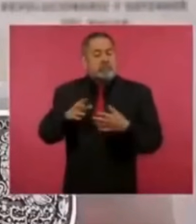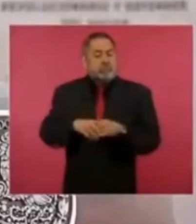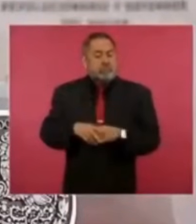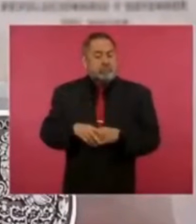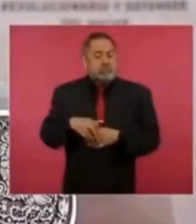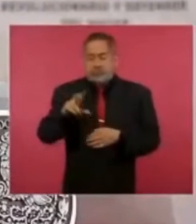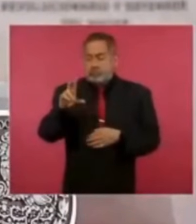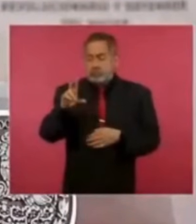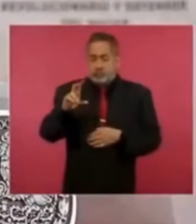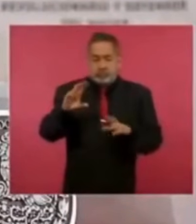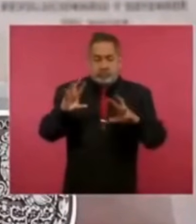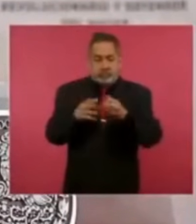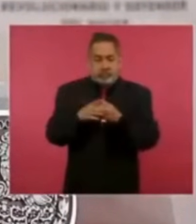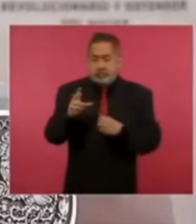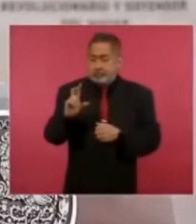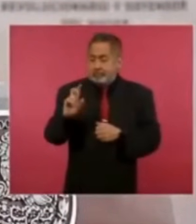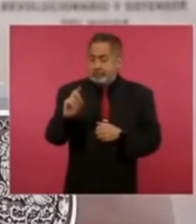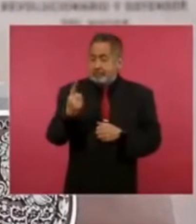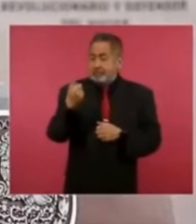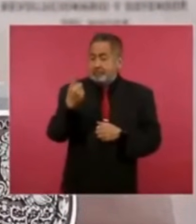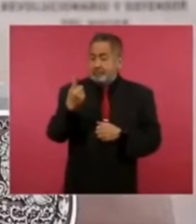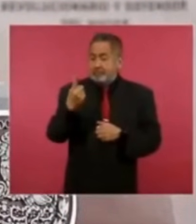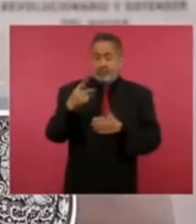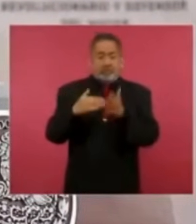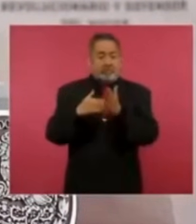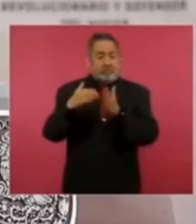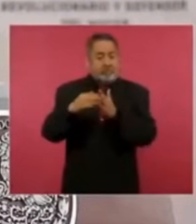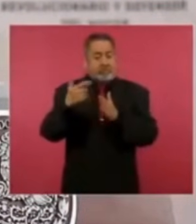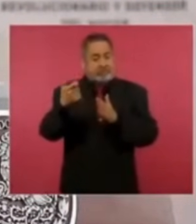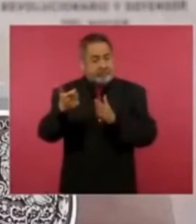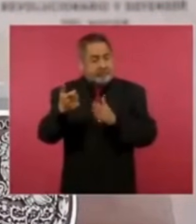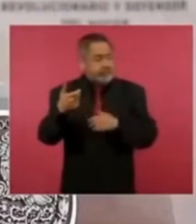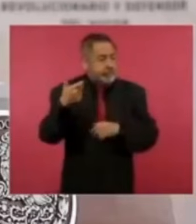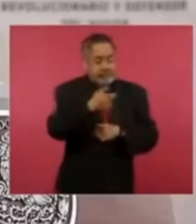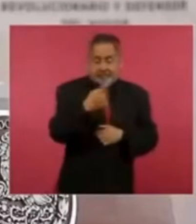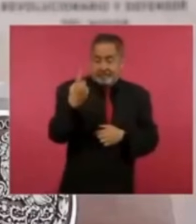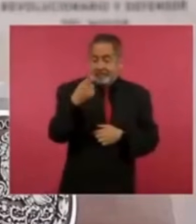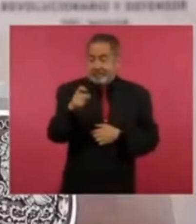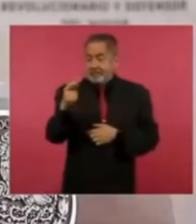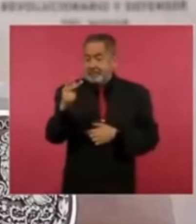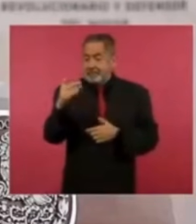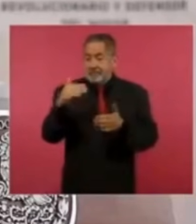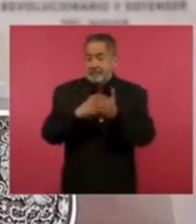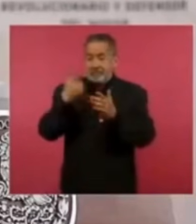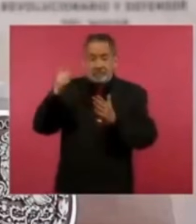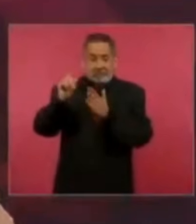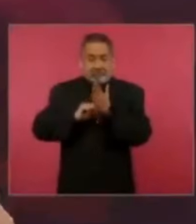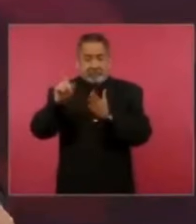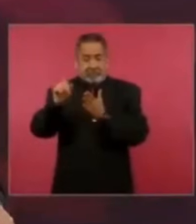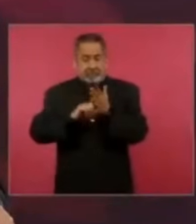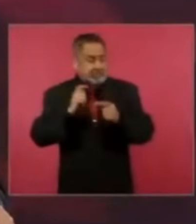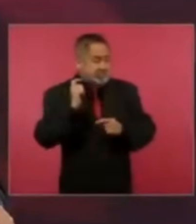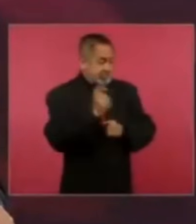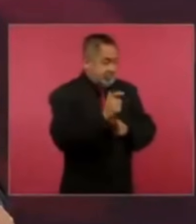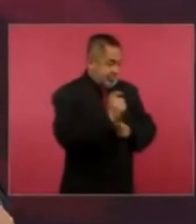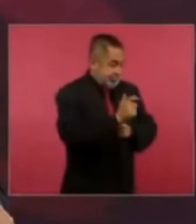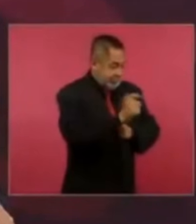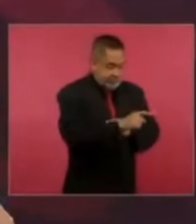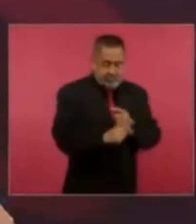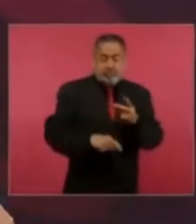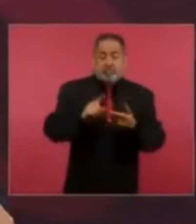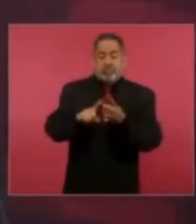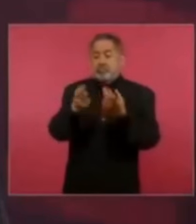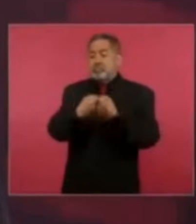31 millones de pesos por pensión, a razón de 125,000 pesos mensuales, y el seguro a